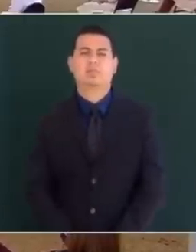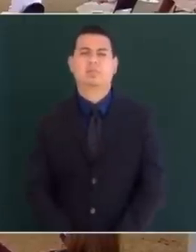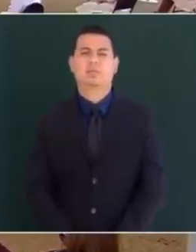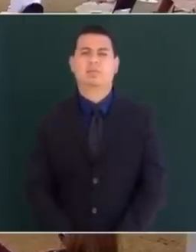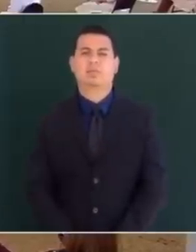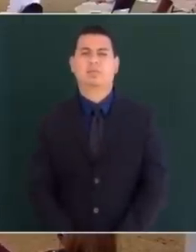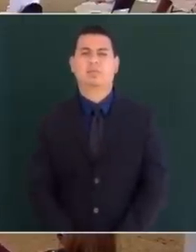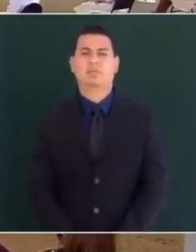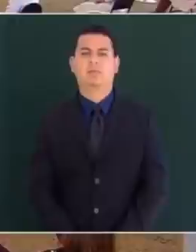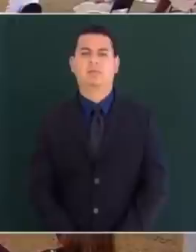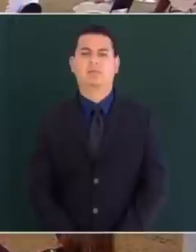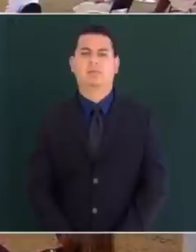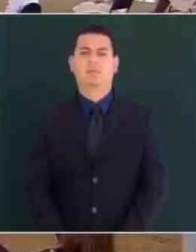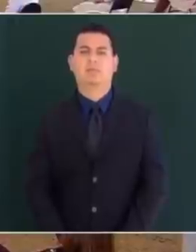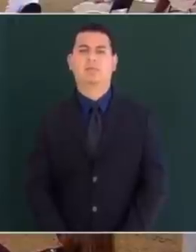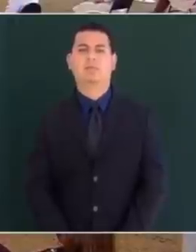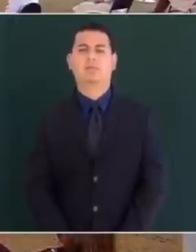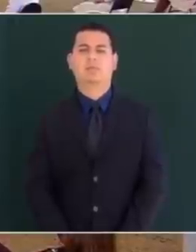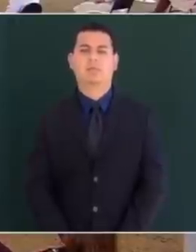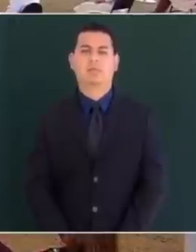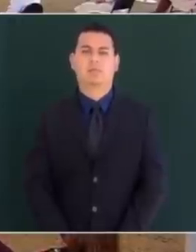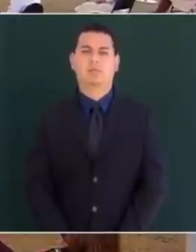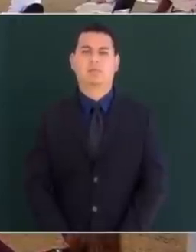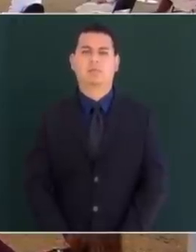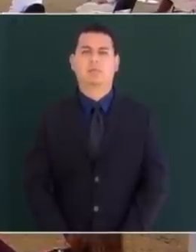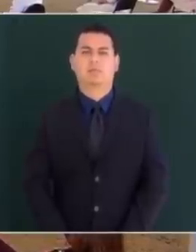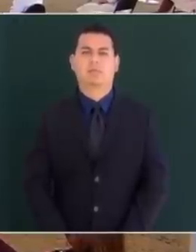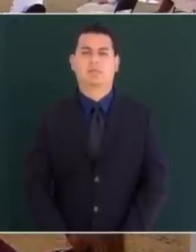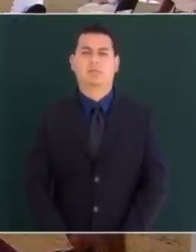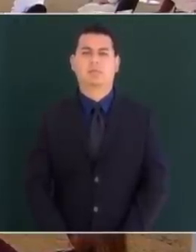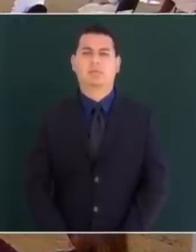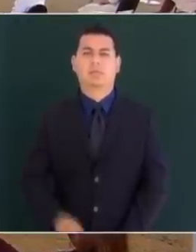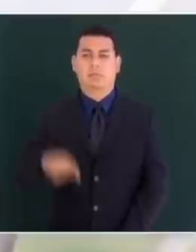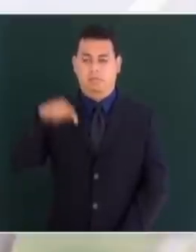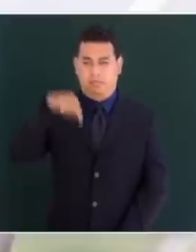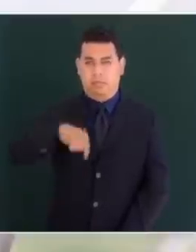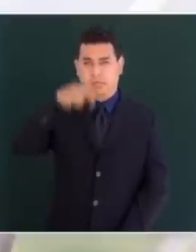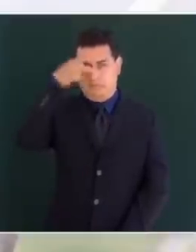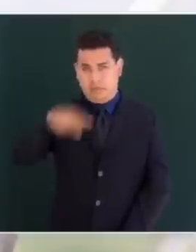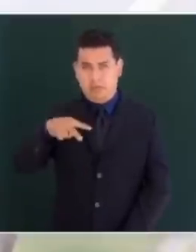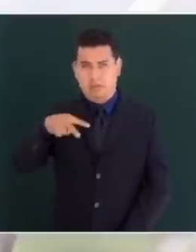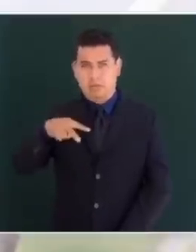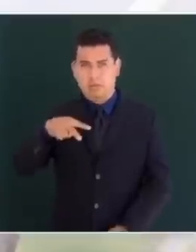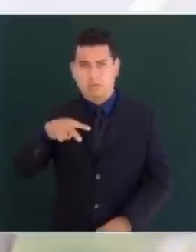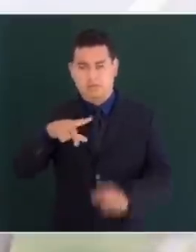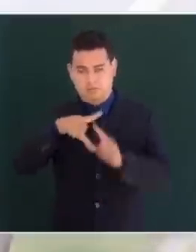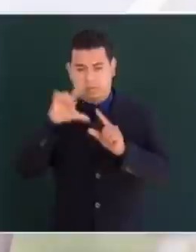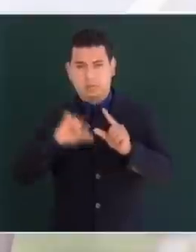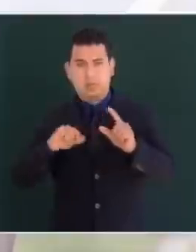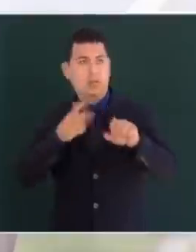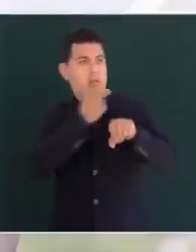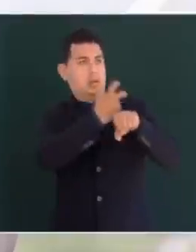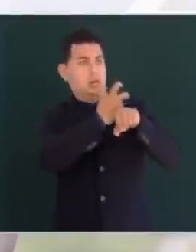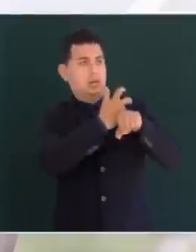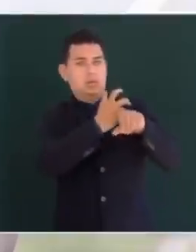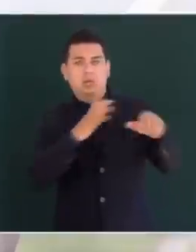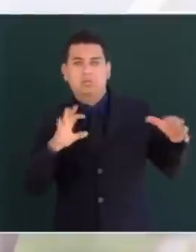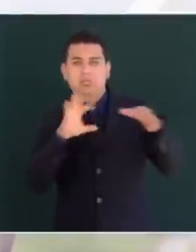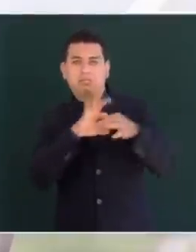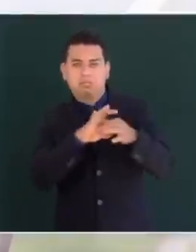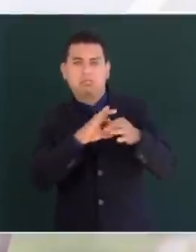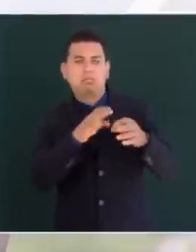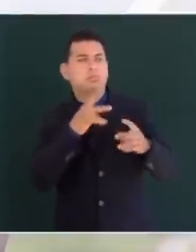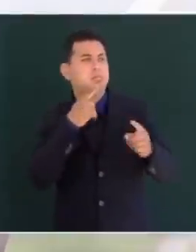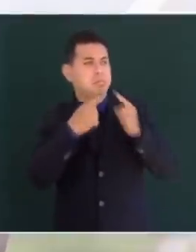Las situaciones de México y Estados Unidos son muy unidas. Of course, I was overjoyed when the United